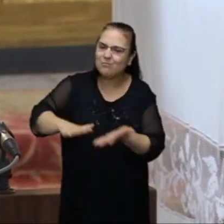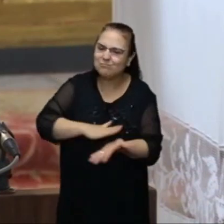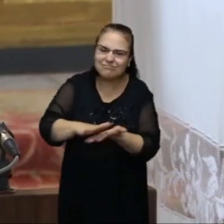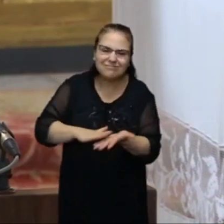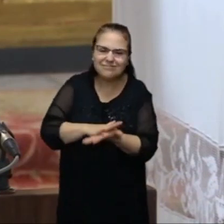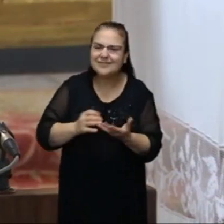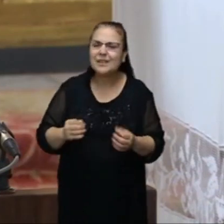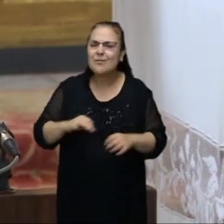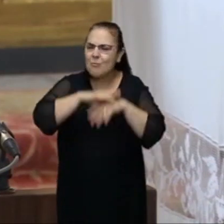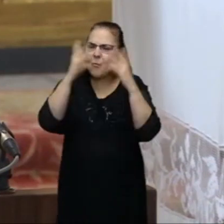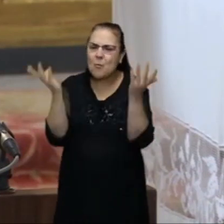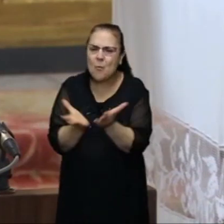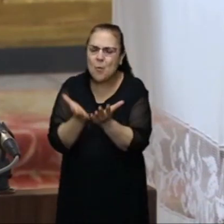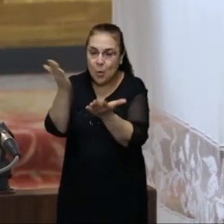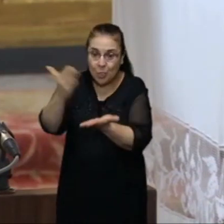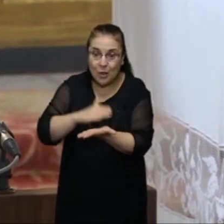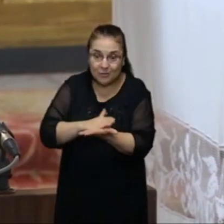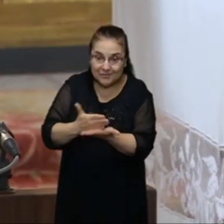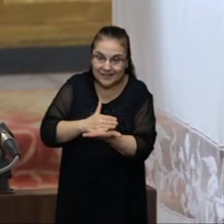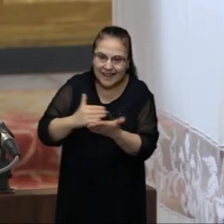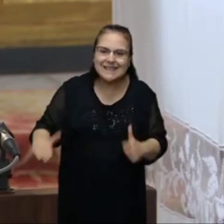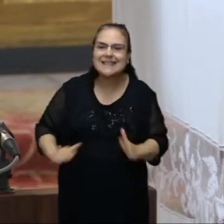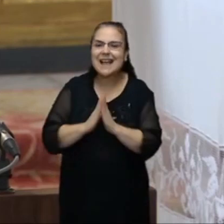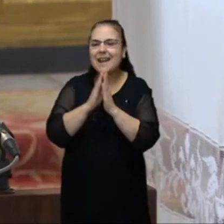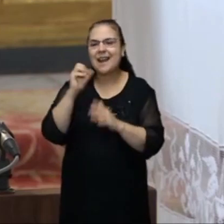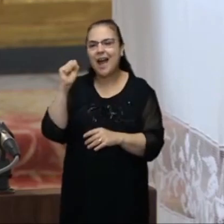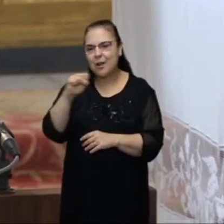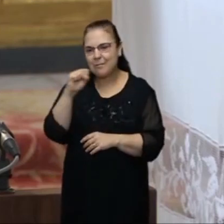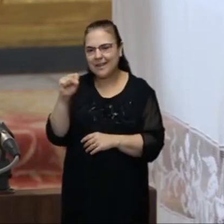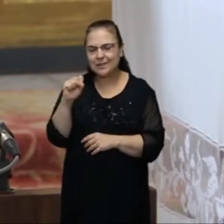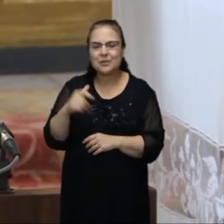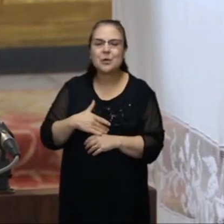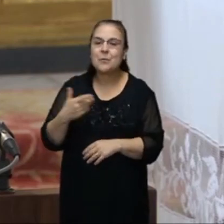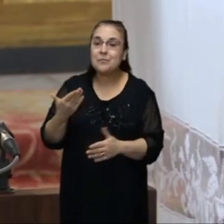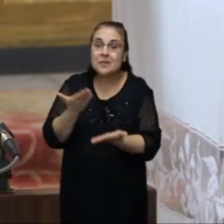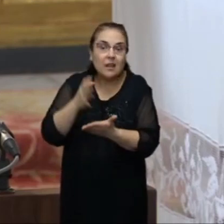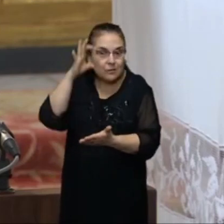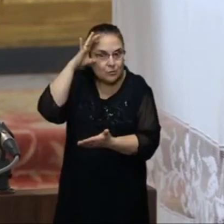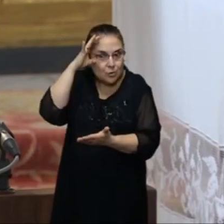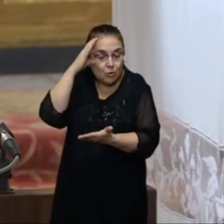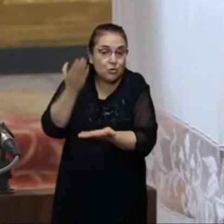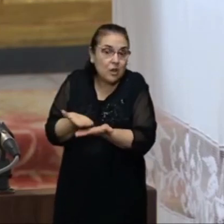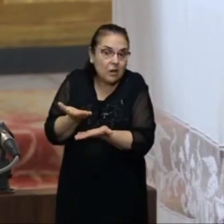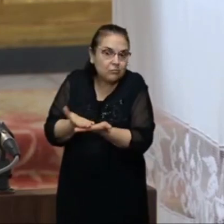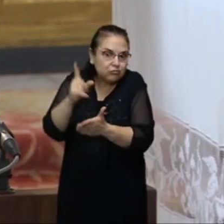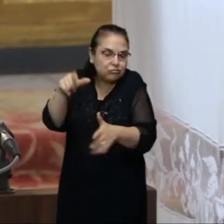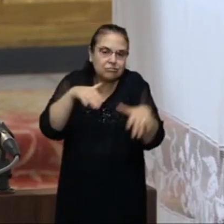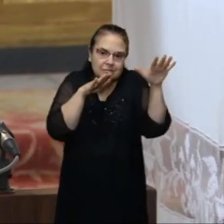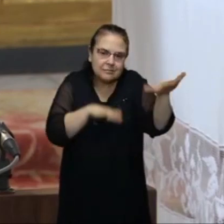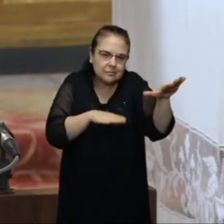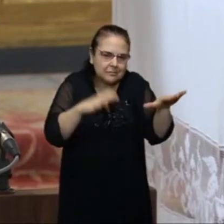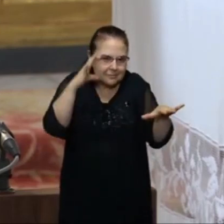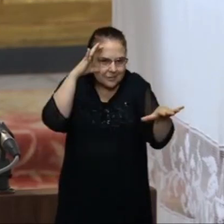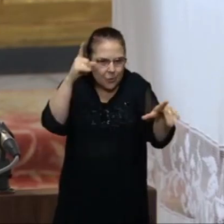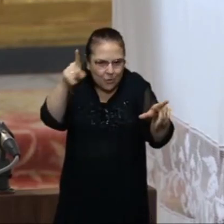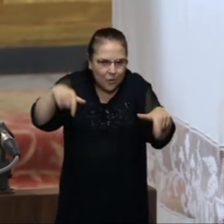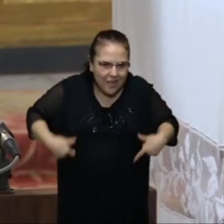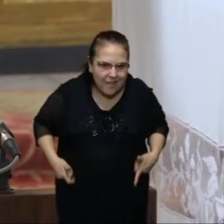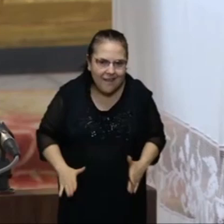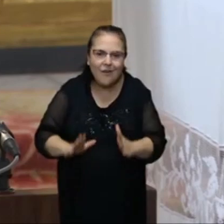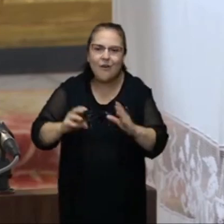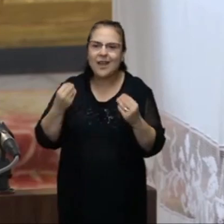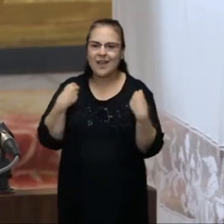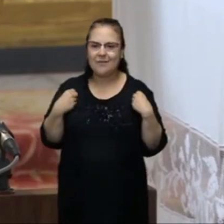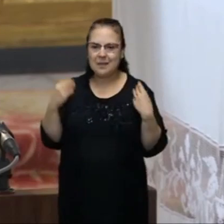del mundo por intercesión de San Alberto Magno, escucha las súplicas de tus fieles que quieren permanecer a la escucha de tu Hijo, que vive